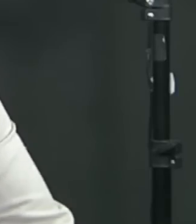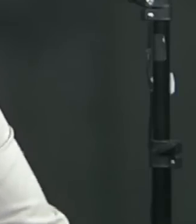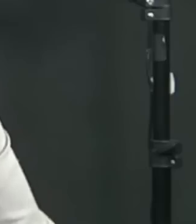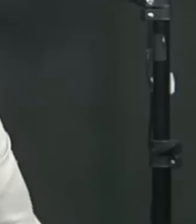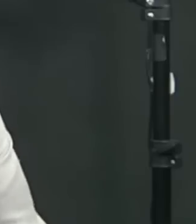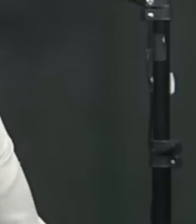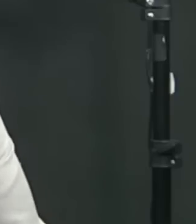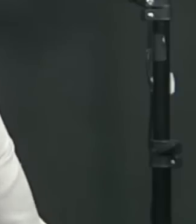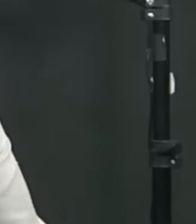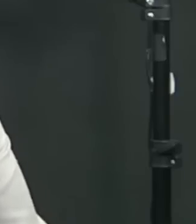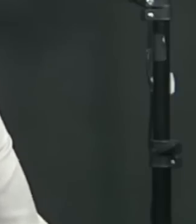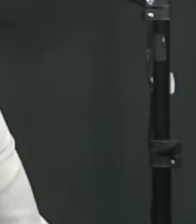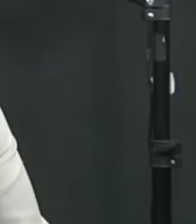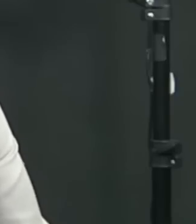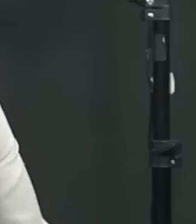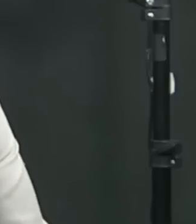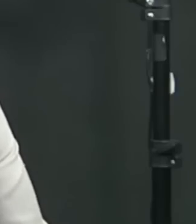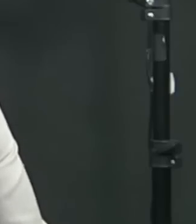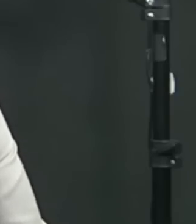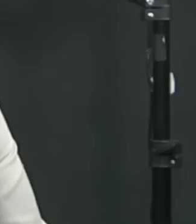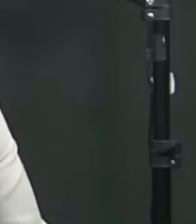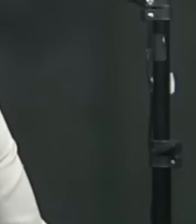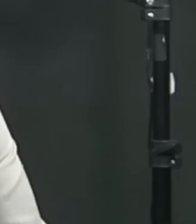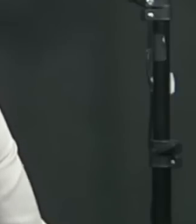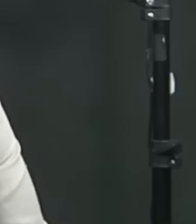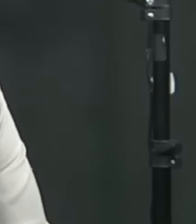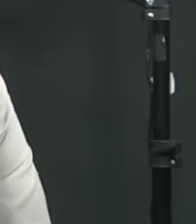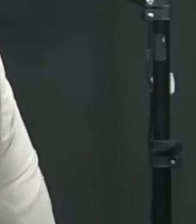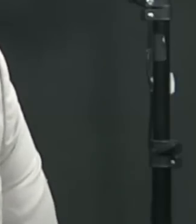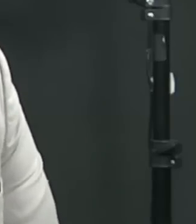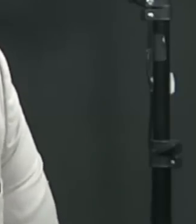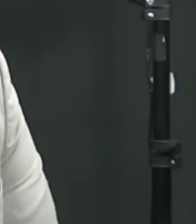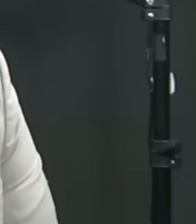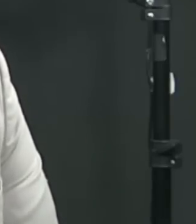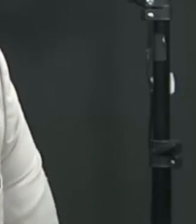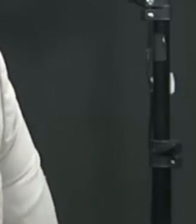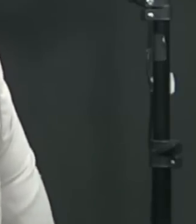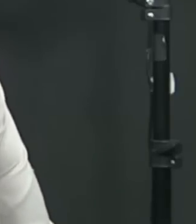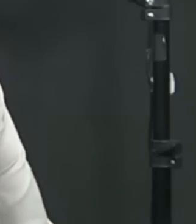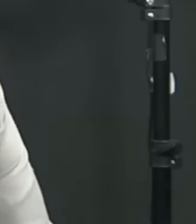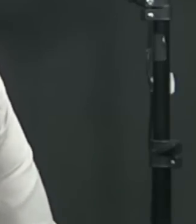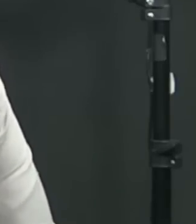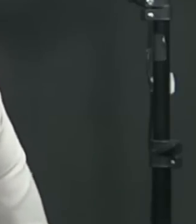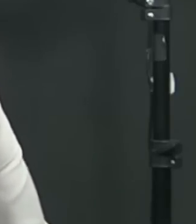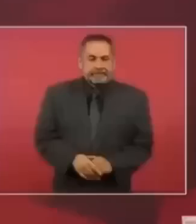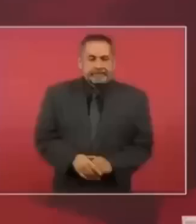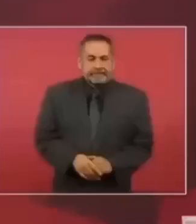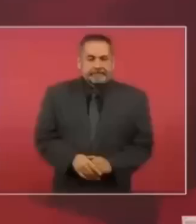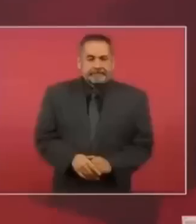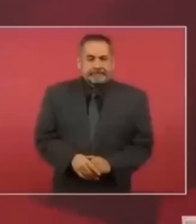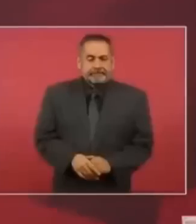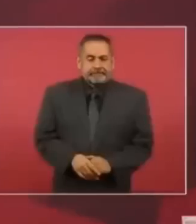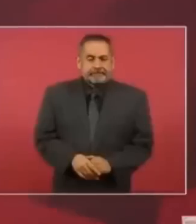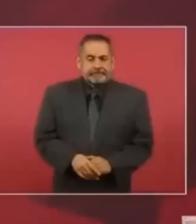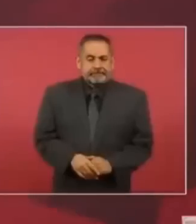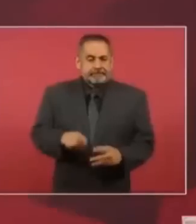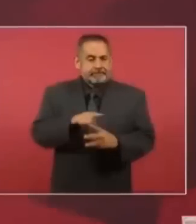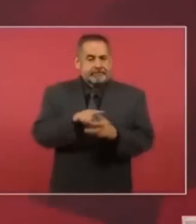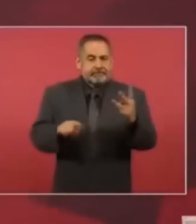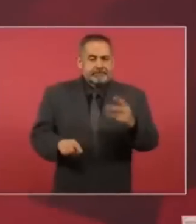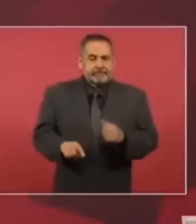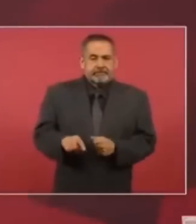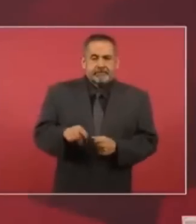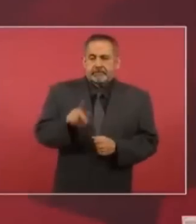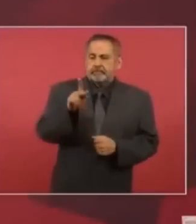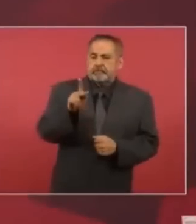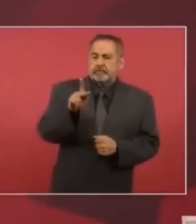gran interrogante. Esto fue lo que dijo el presidente López Obrador esta mañana. Estaba enojado y con mucha razón. Ejecutivo lo elige